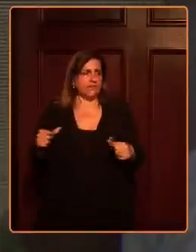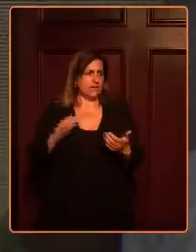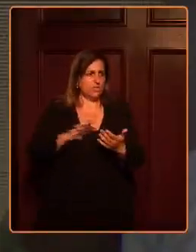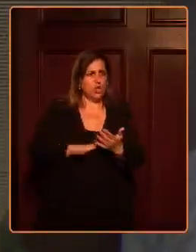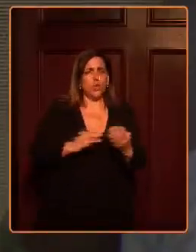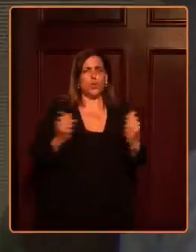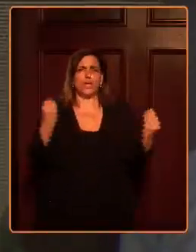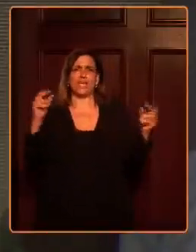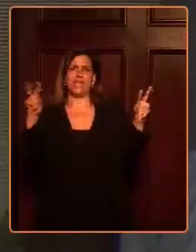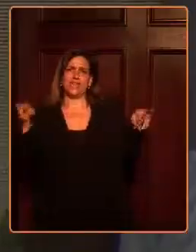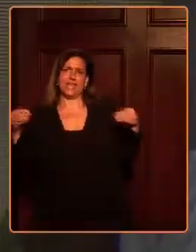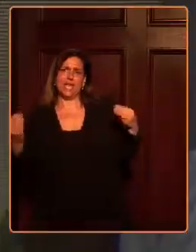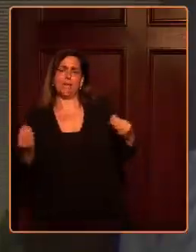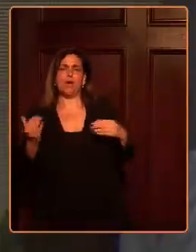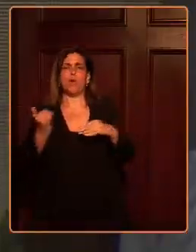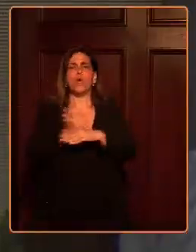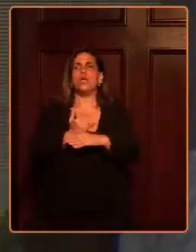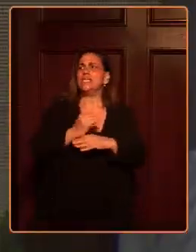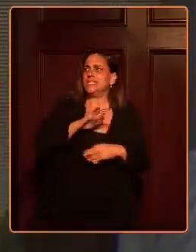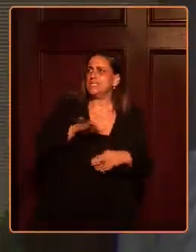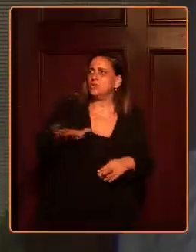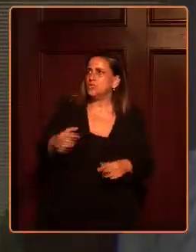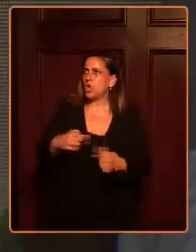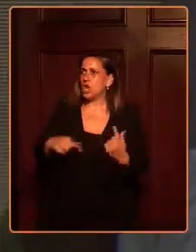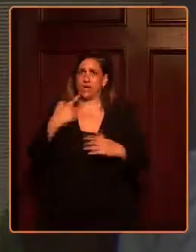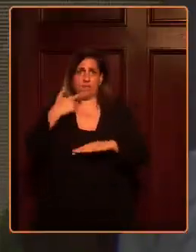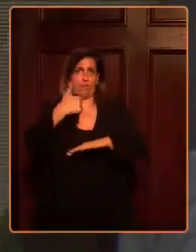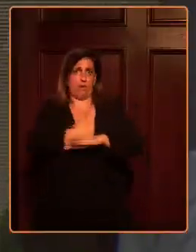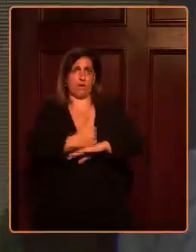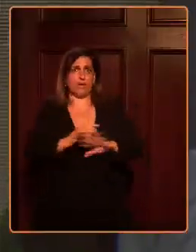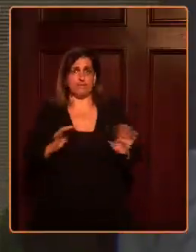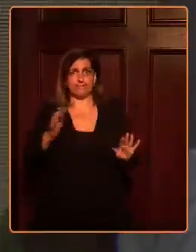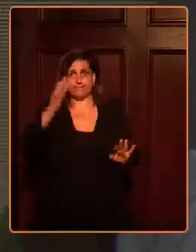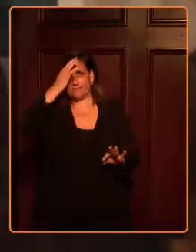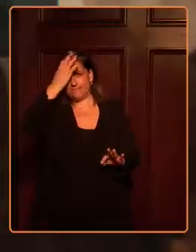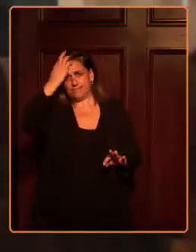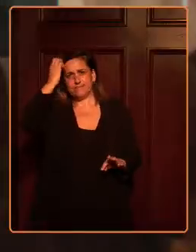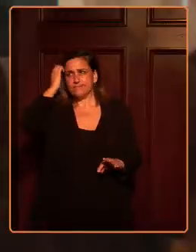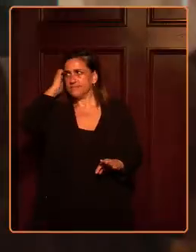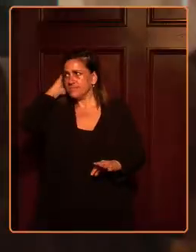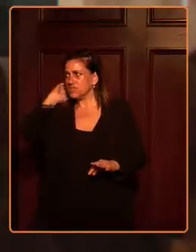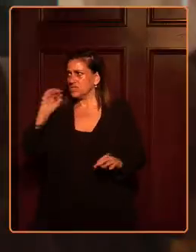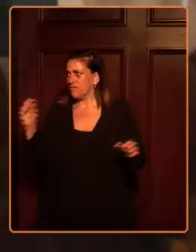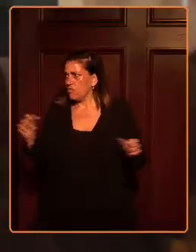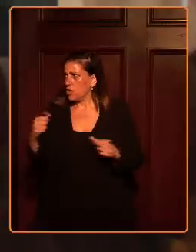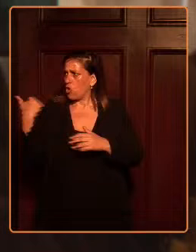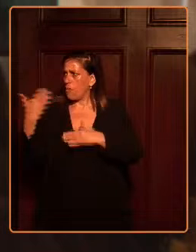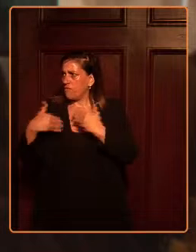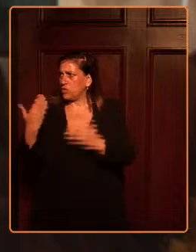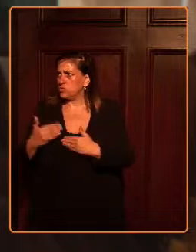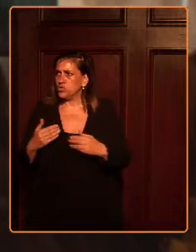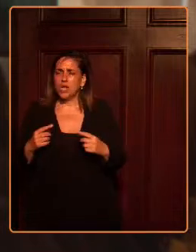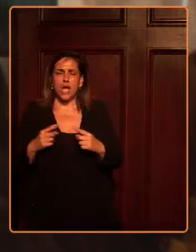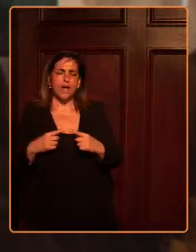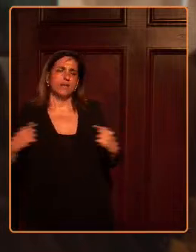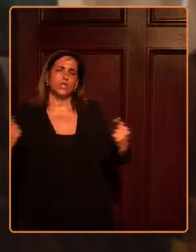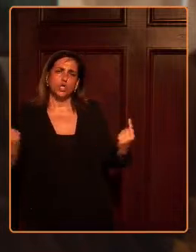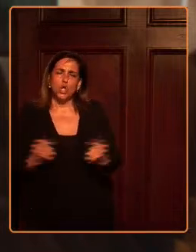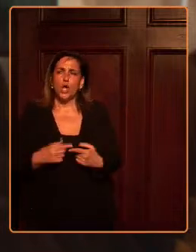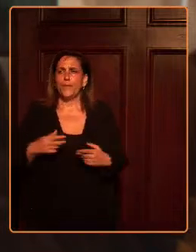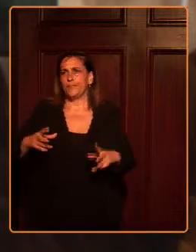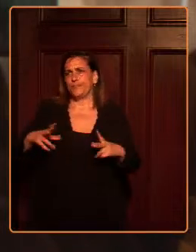con la articulación entre instituciones que estamos aquí presentes. Bueno, fueron mencionadas todas, pero mencionar, no